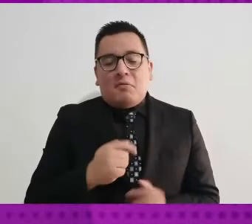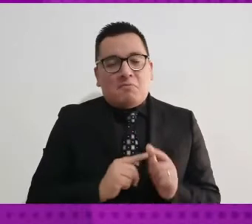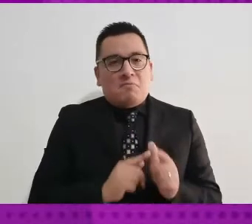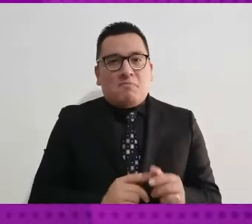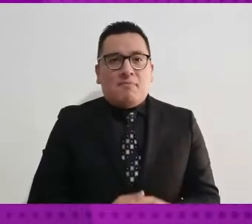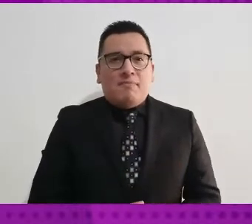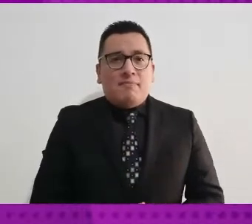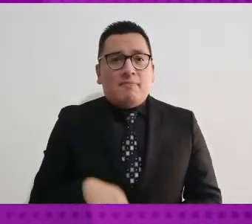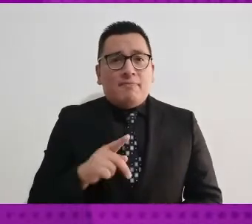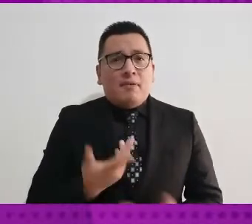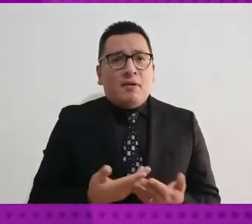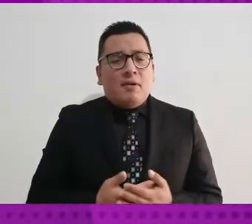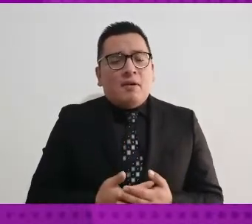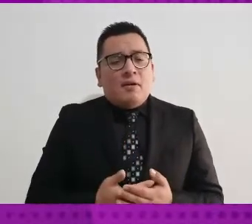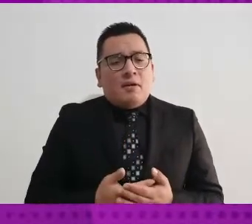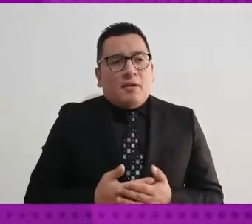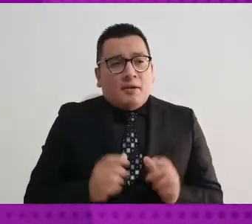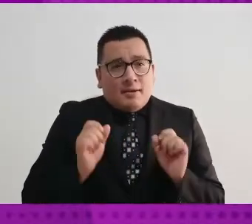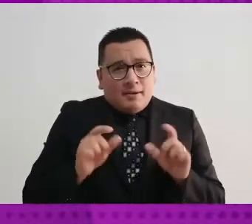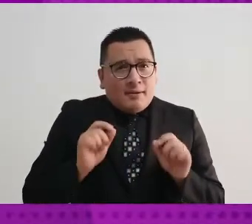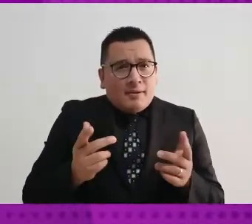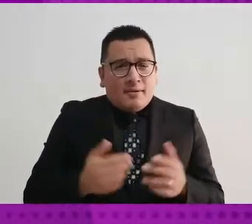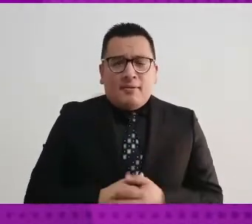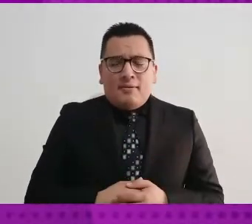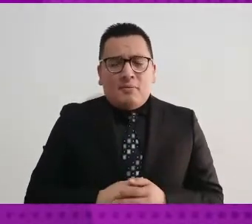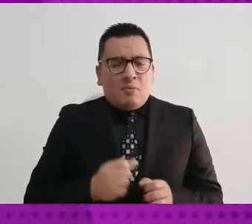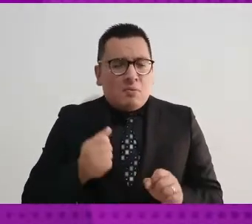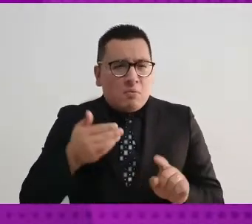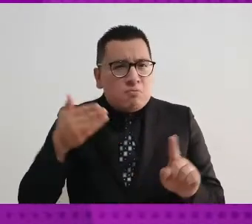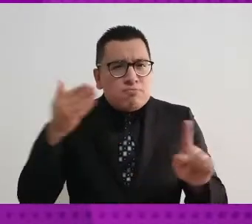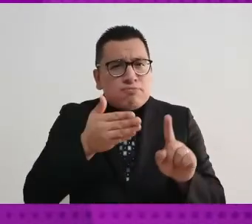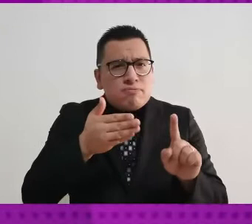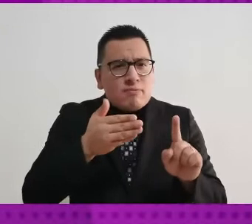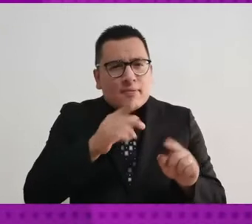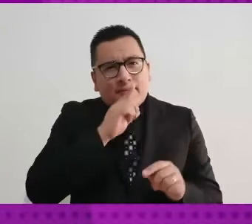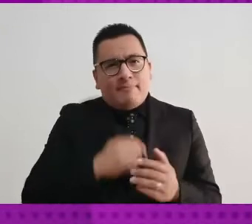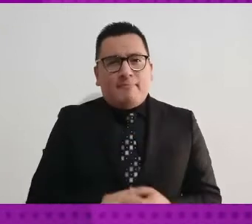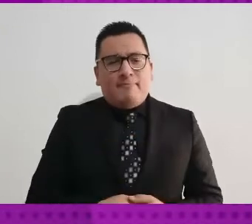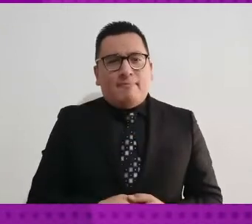perdurado también, pero ya no son con el mismo objetivo, es decir,